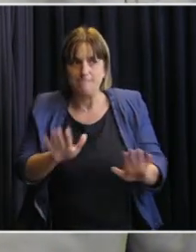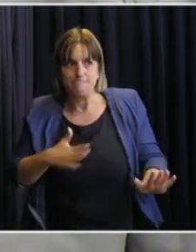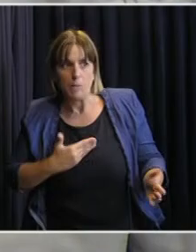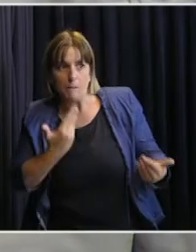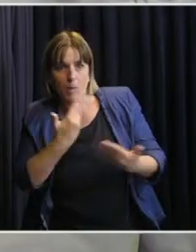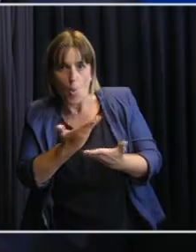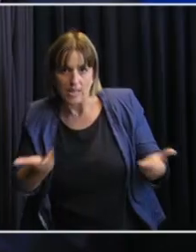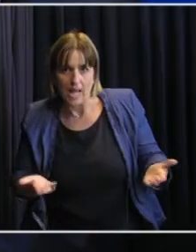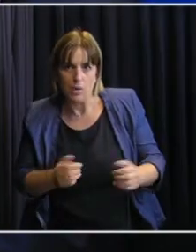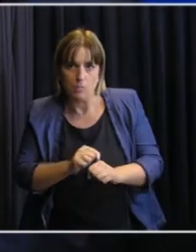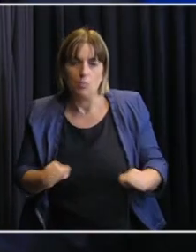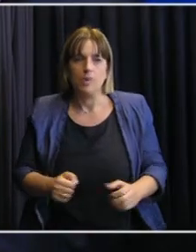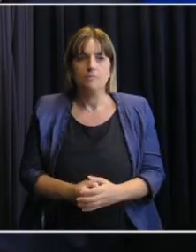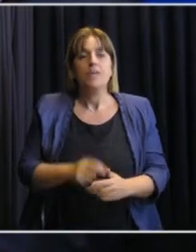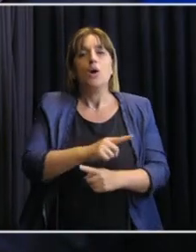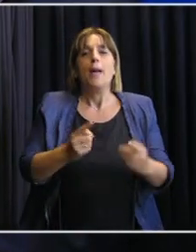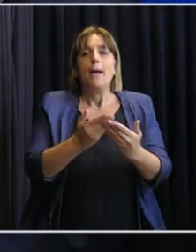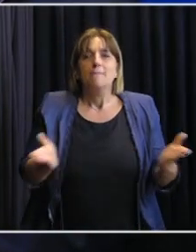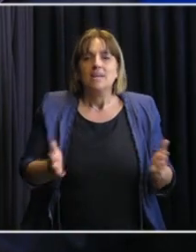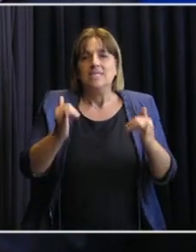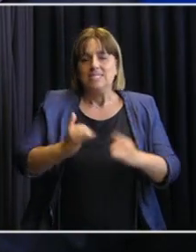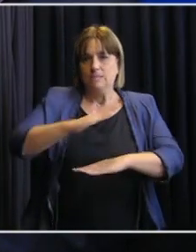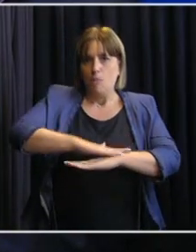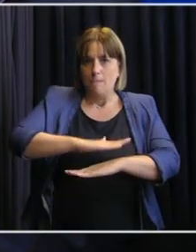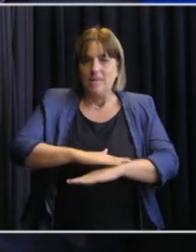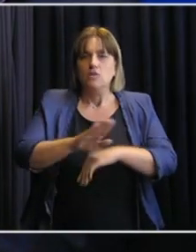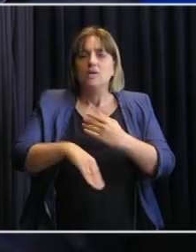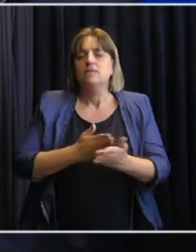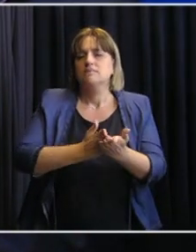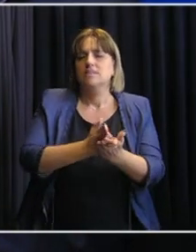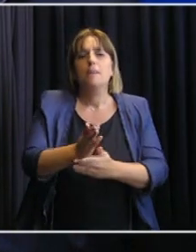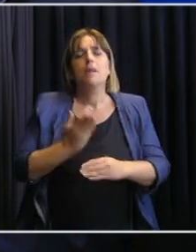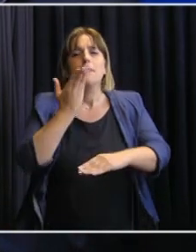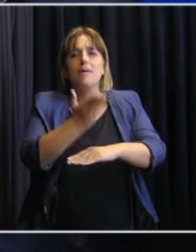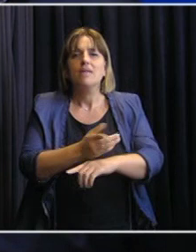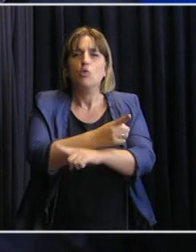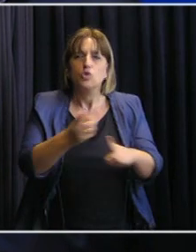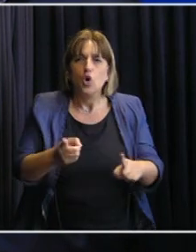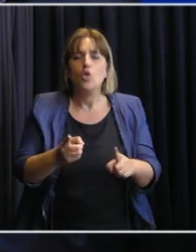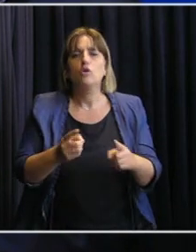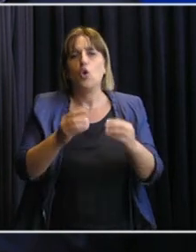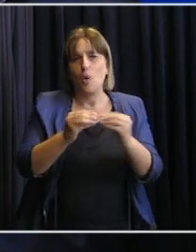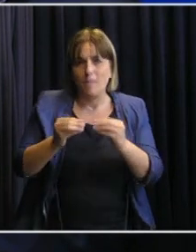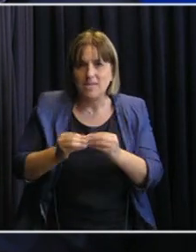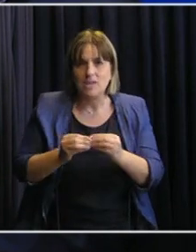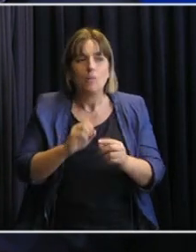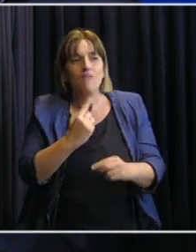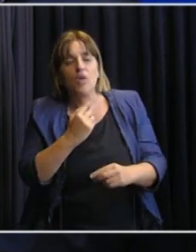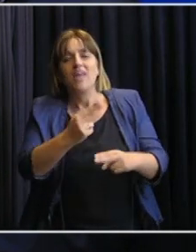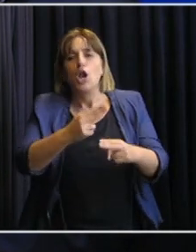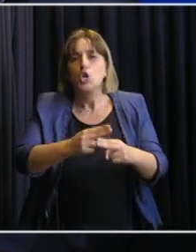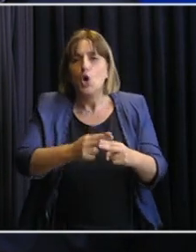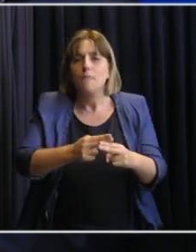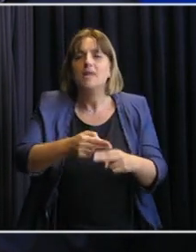nuestro. Vamos a abrir entonces el instante, como siempre decimos a las personas, y todas las colegas que se identifican